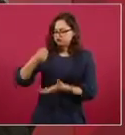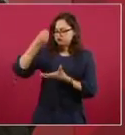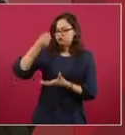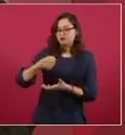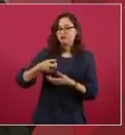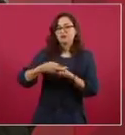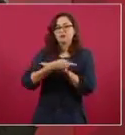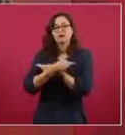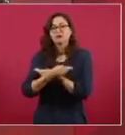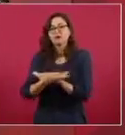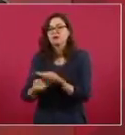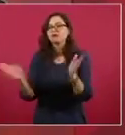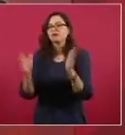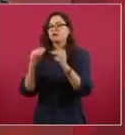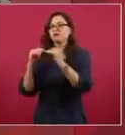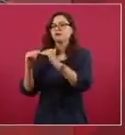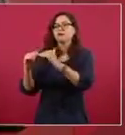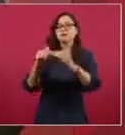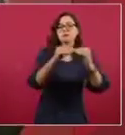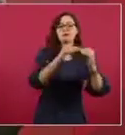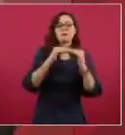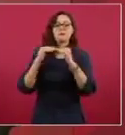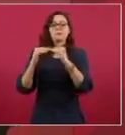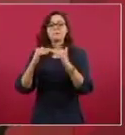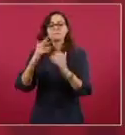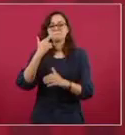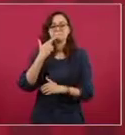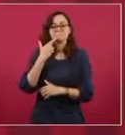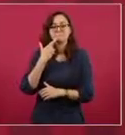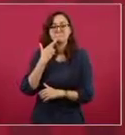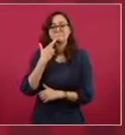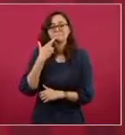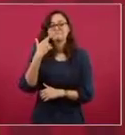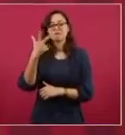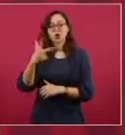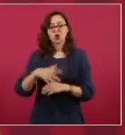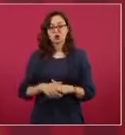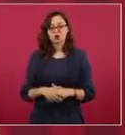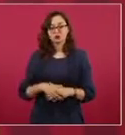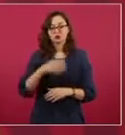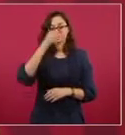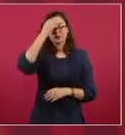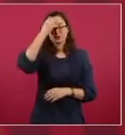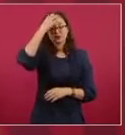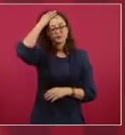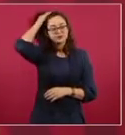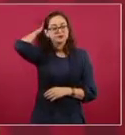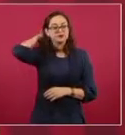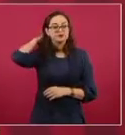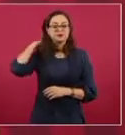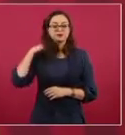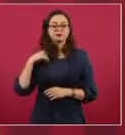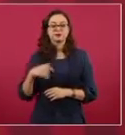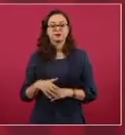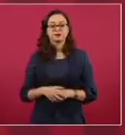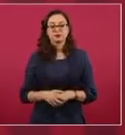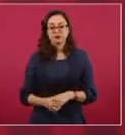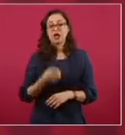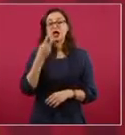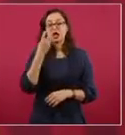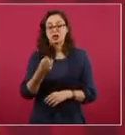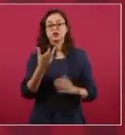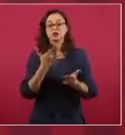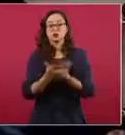Y eso es lo que está apareciendo en los nuevos datos,